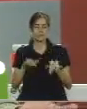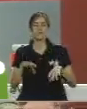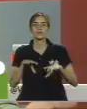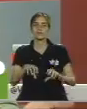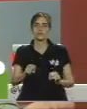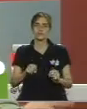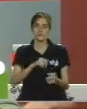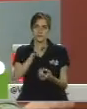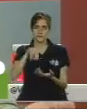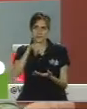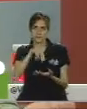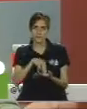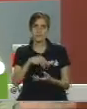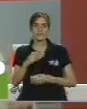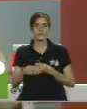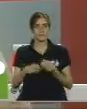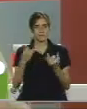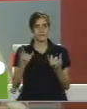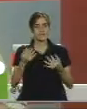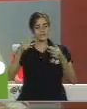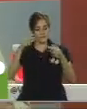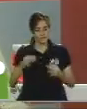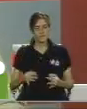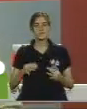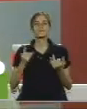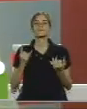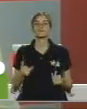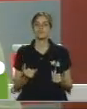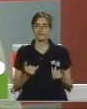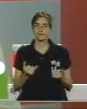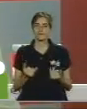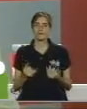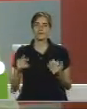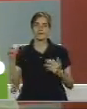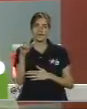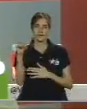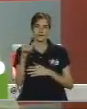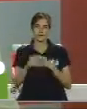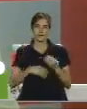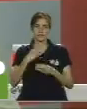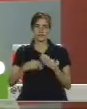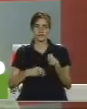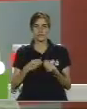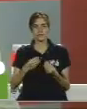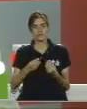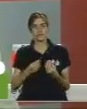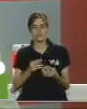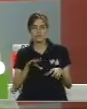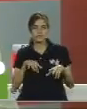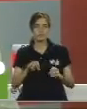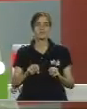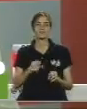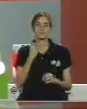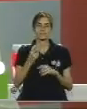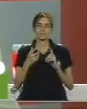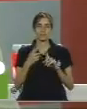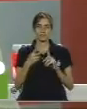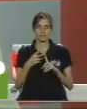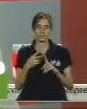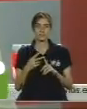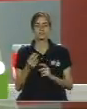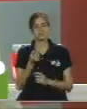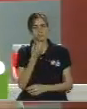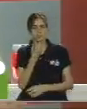registro nacional que se está haciendo justamente ahora en Lara, se está llevando el registro en la segunda oleada. Eso va muy